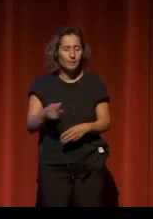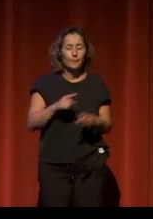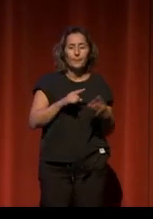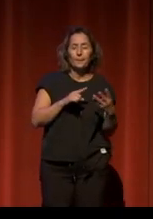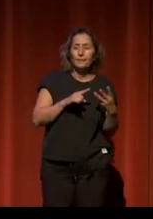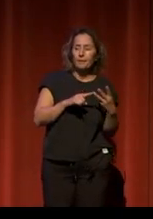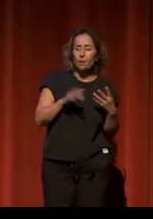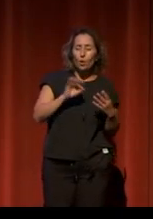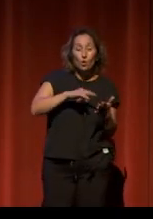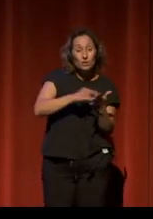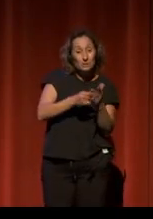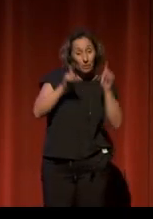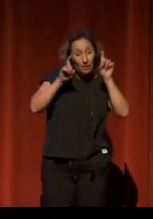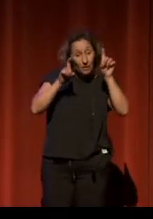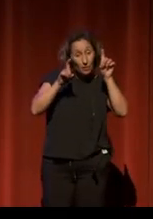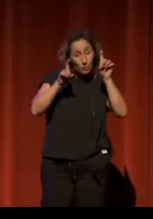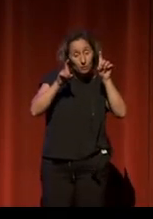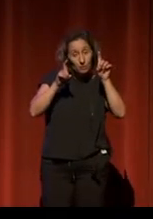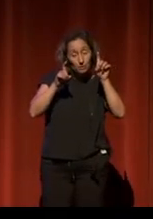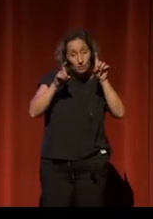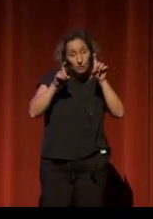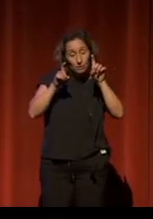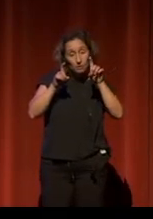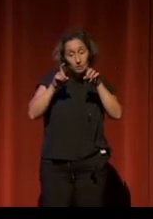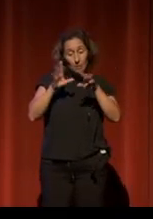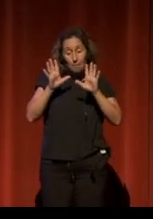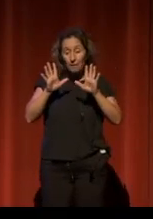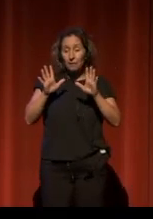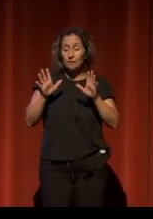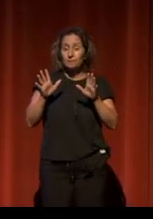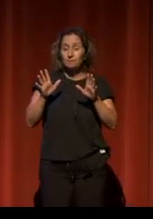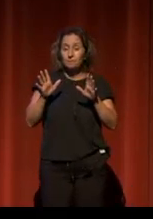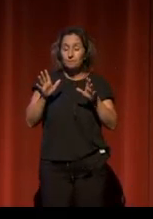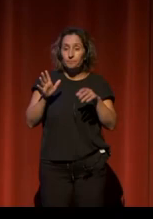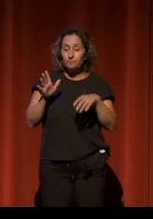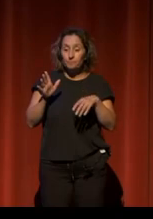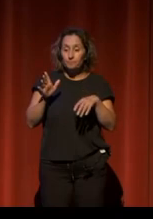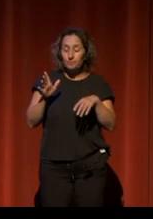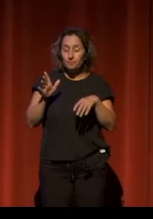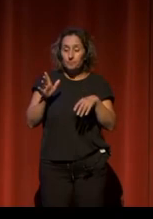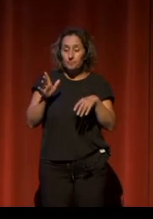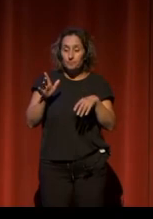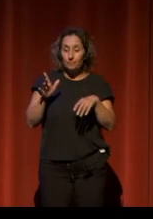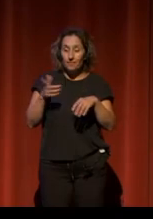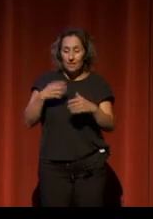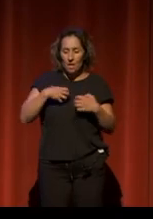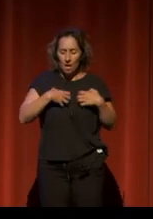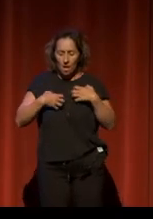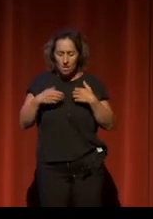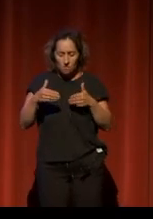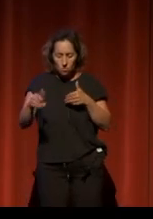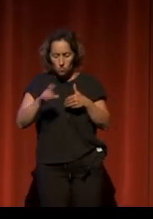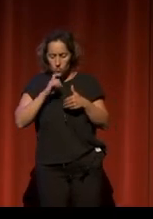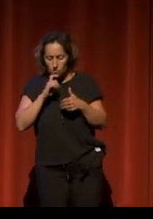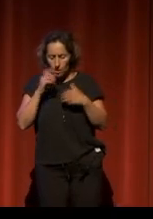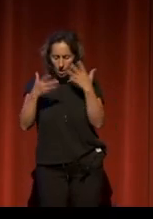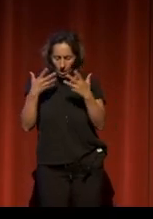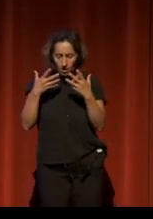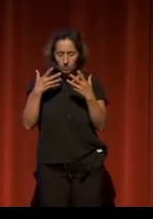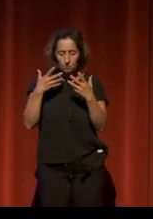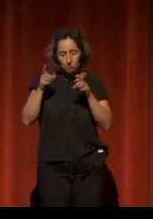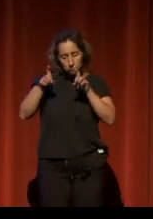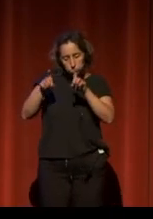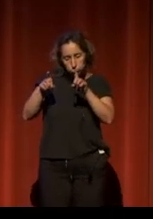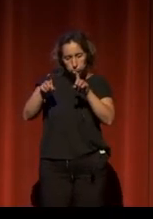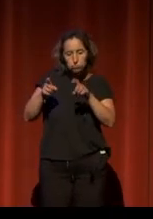bajezas educativos para eh intentar robarles porciones de incertidumbre al futuro también las bibliotecas en este